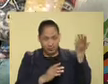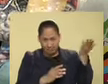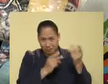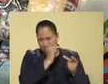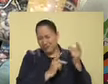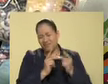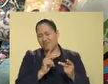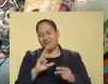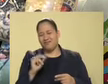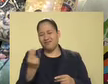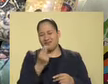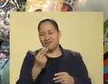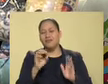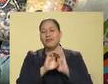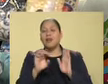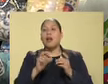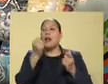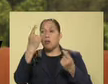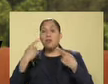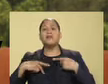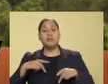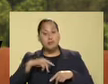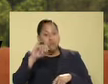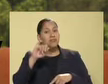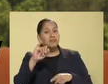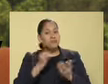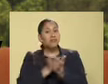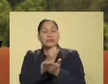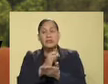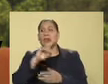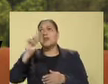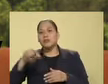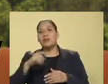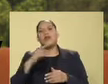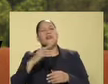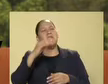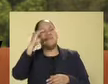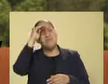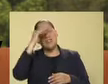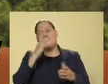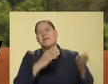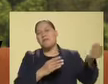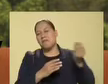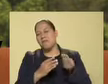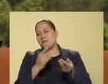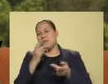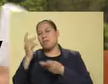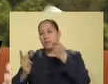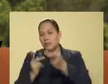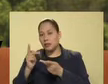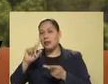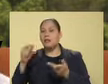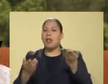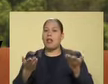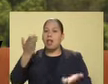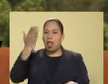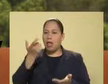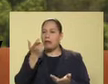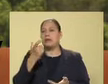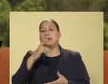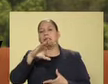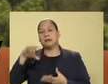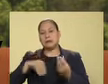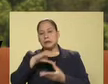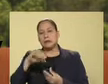ese tipo de créditos porque hay mucha gente que lo hace y se les hace muy fácil y por eso luego se desequilibran en sus